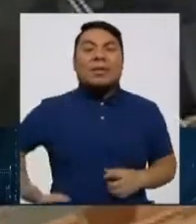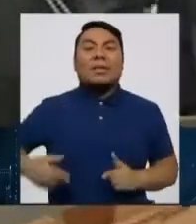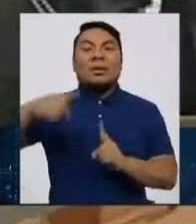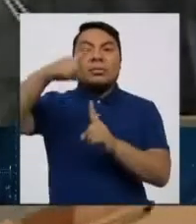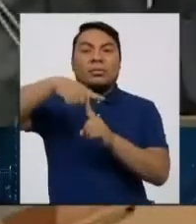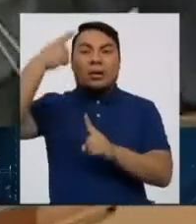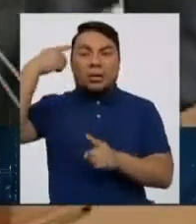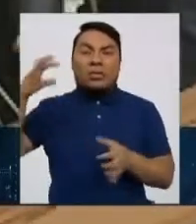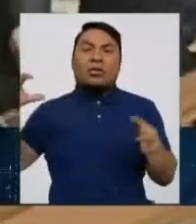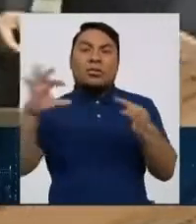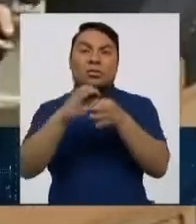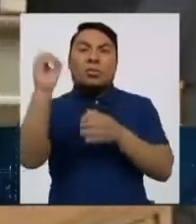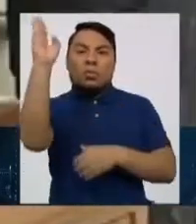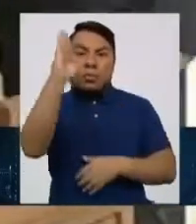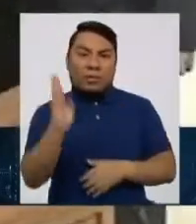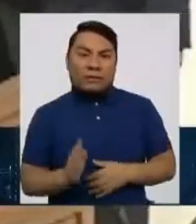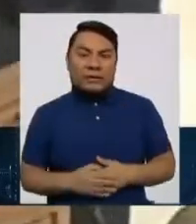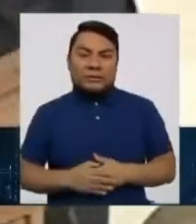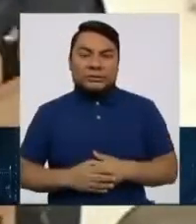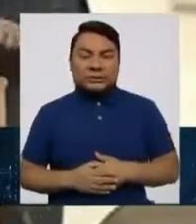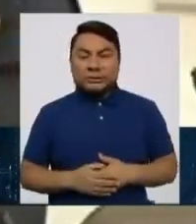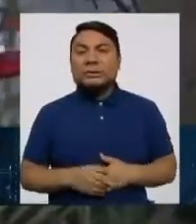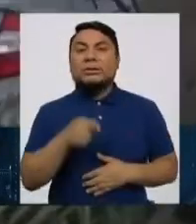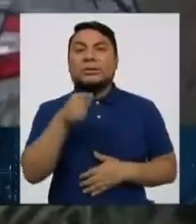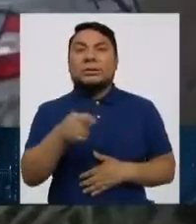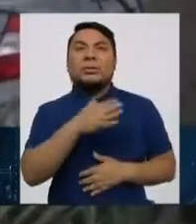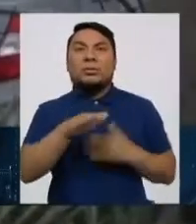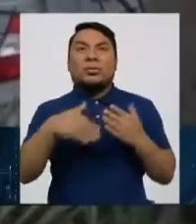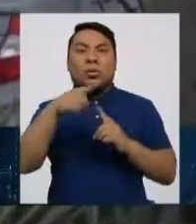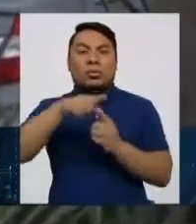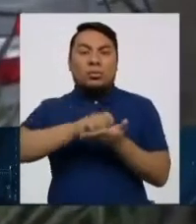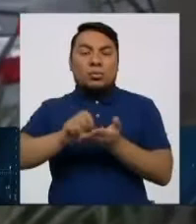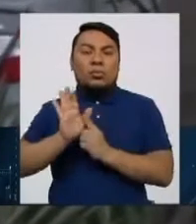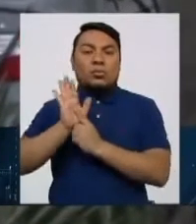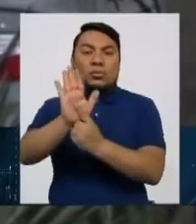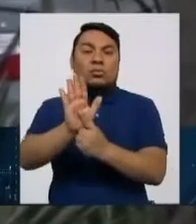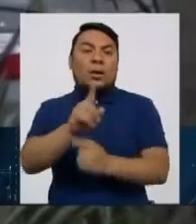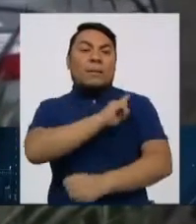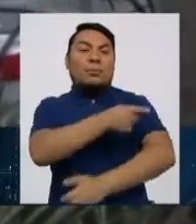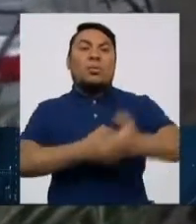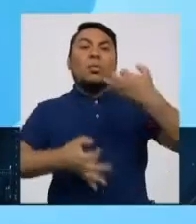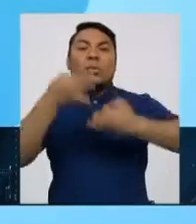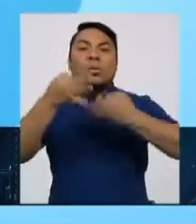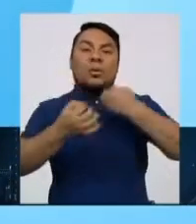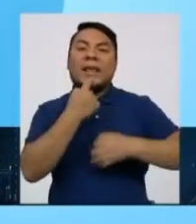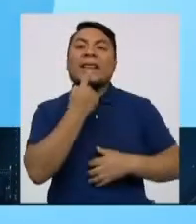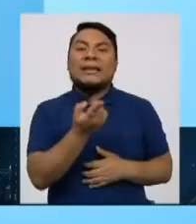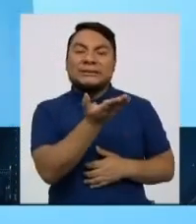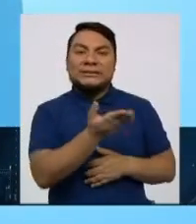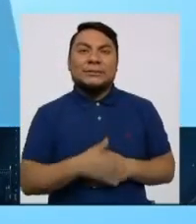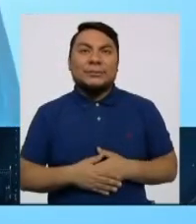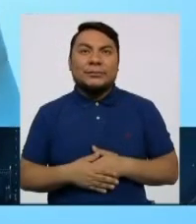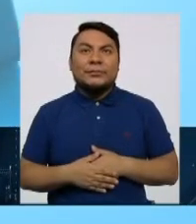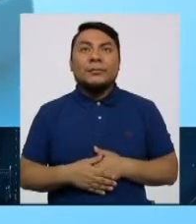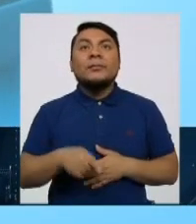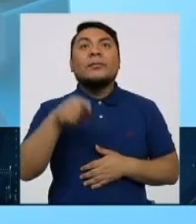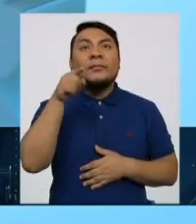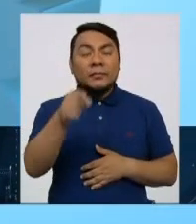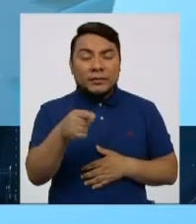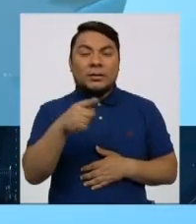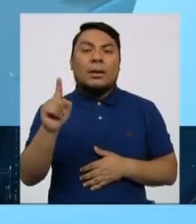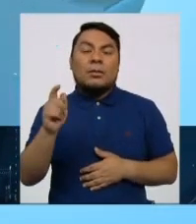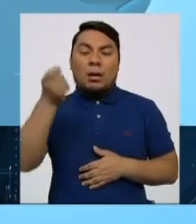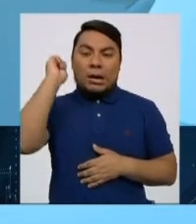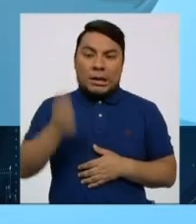de la constructora brasileña Odebrecht. En la cuenta oficial en Twitter del Poder Judicial se puede leer lo siguiente. Caso Interoceánica, Primera